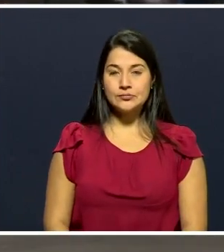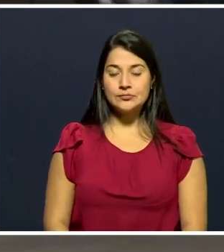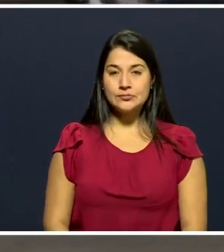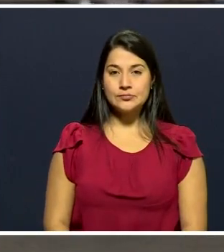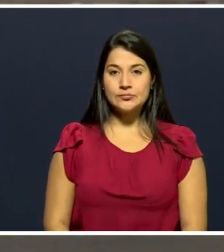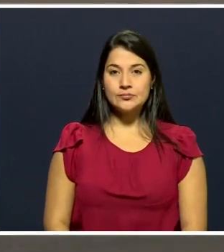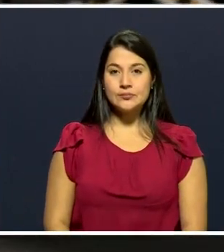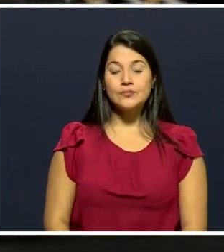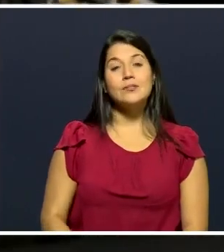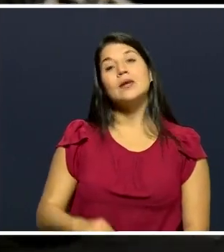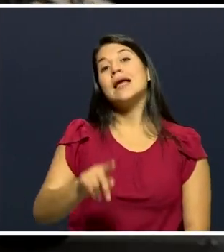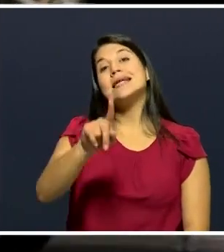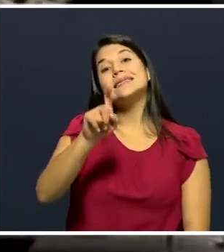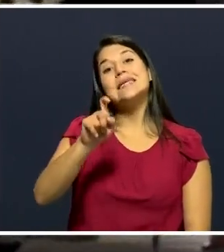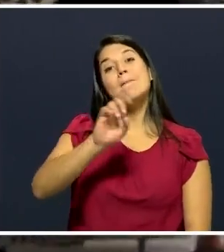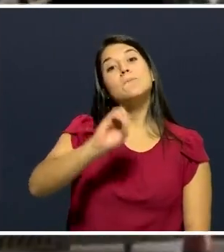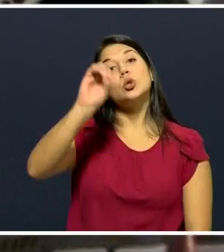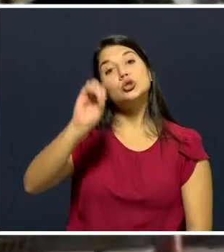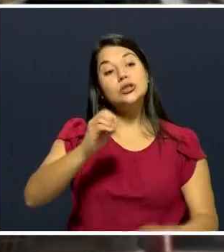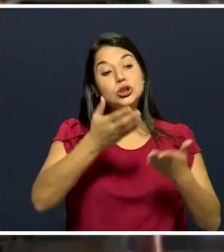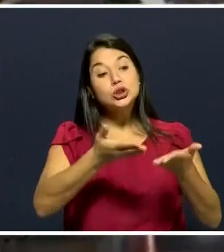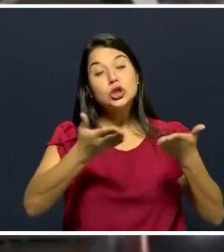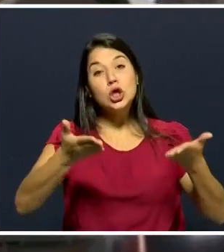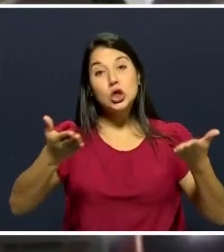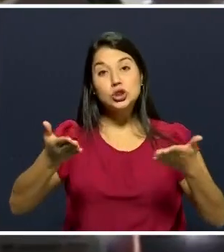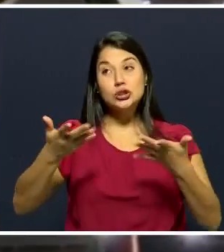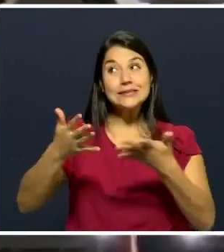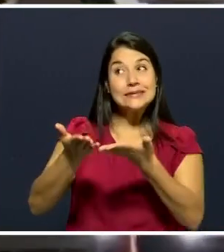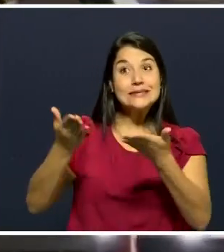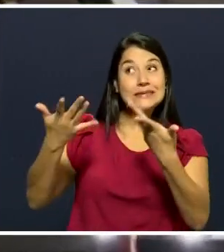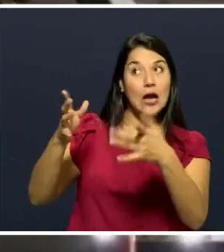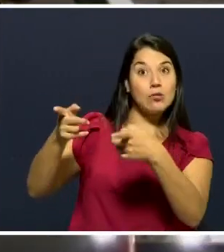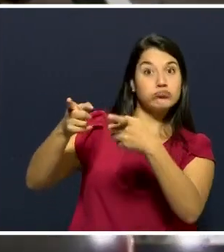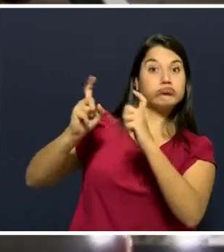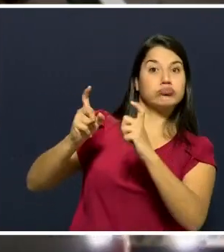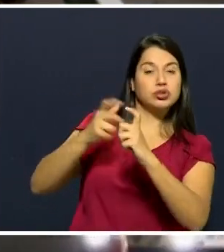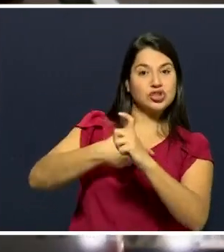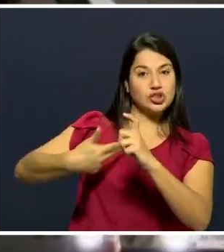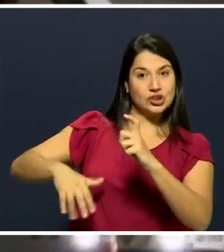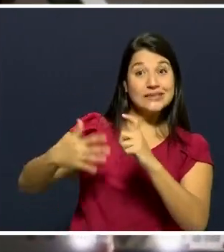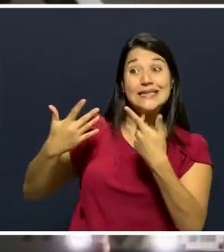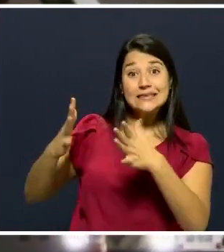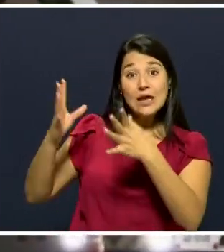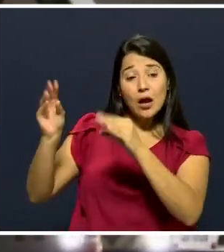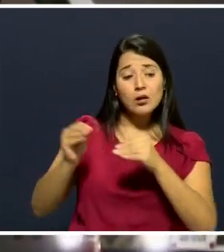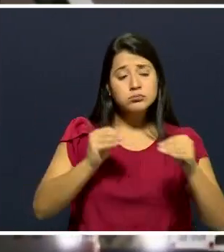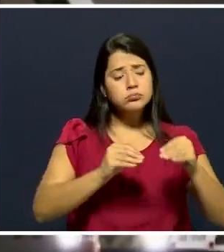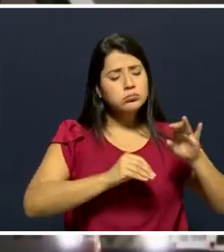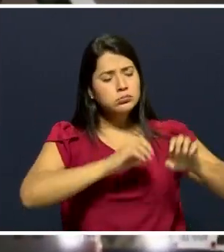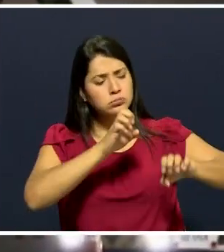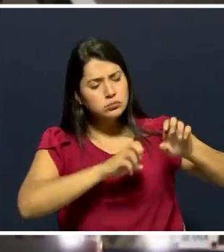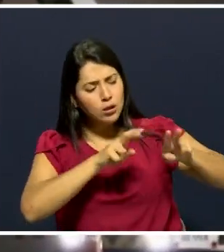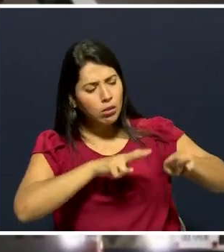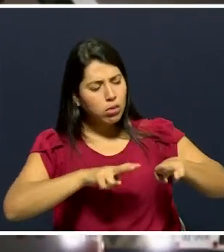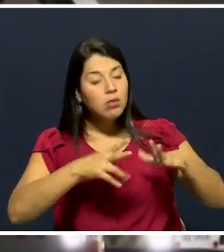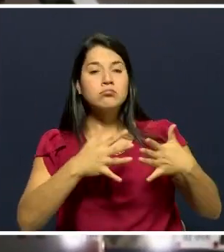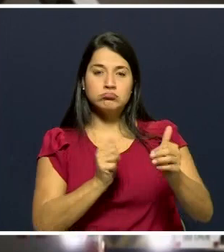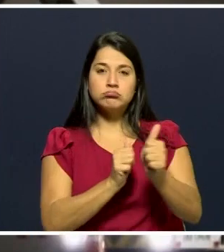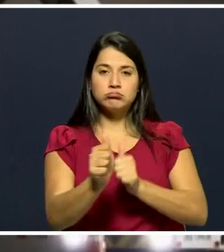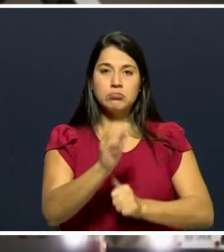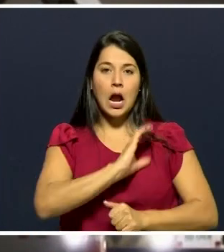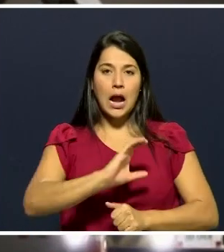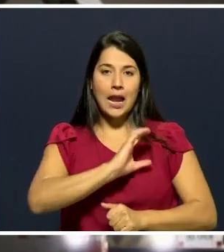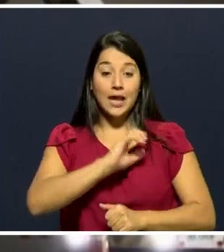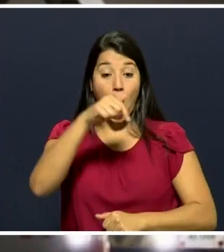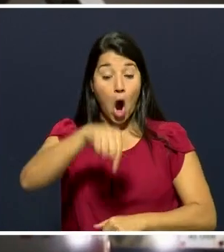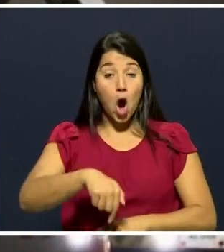El 100% de la donación de insumos de protección médica otorgados por el gobierno de China pasó los controles de calidad, así lo dio a conocer en conferencia de